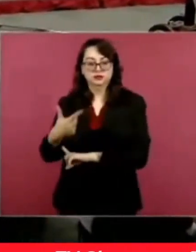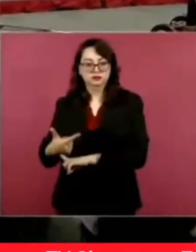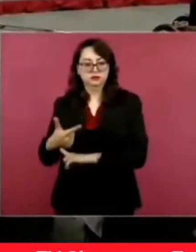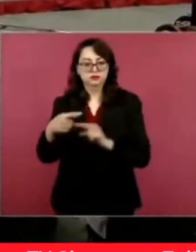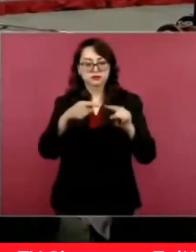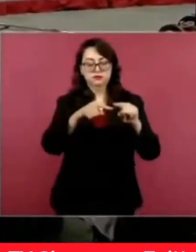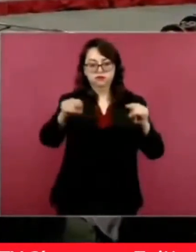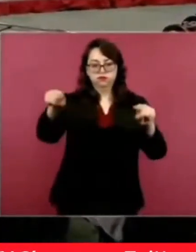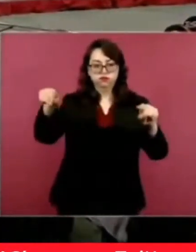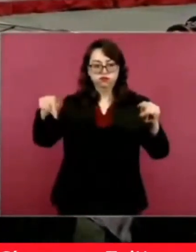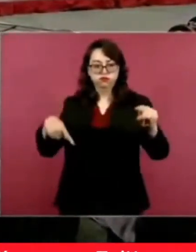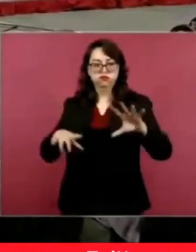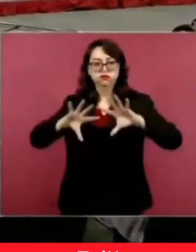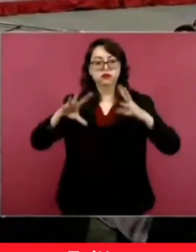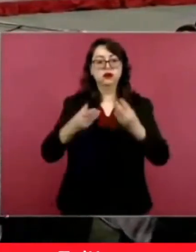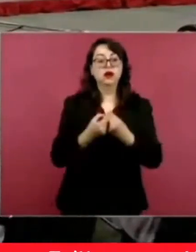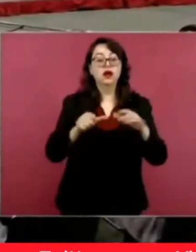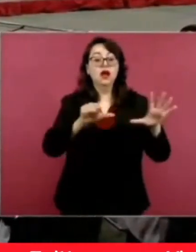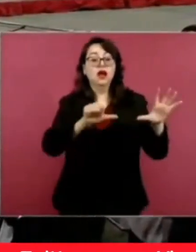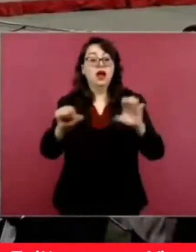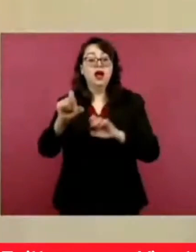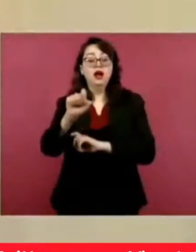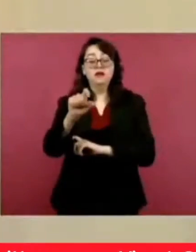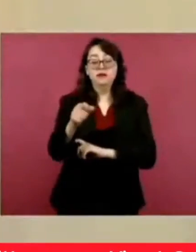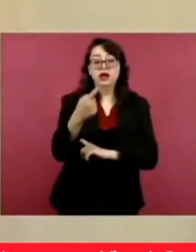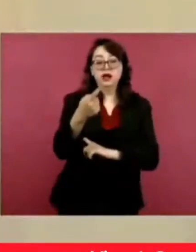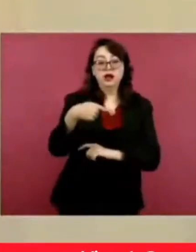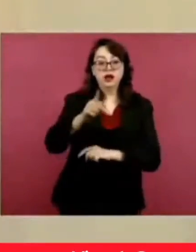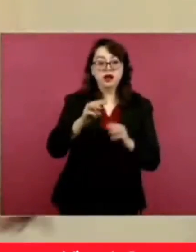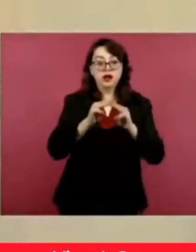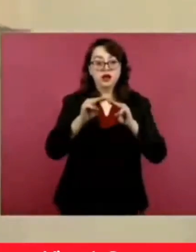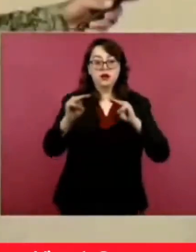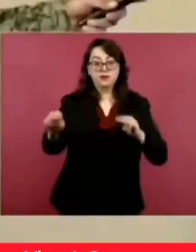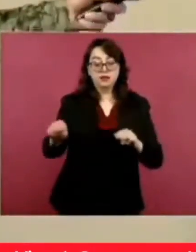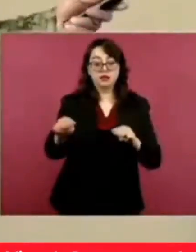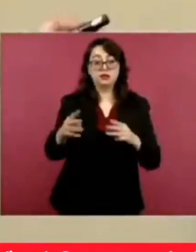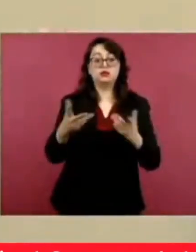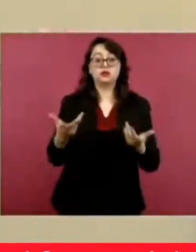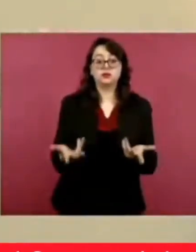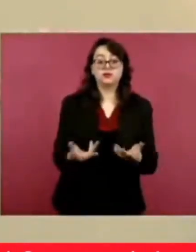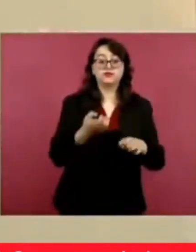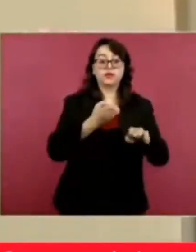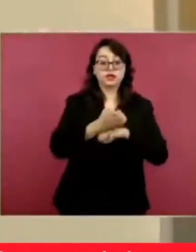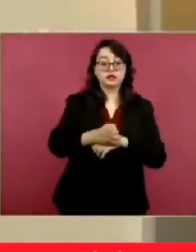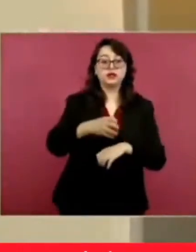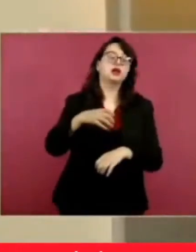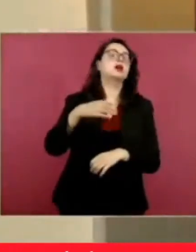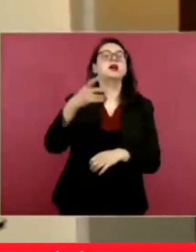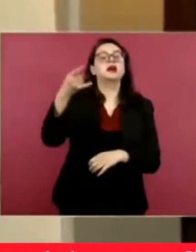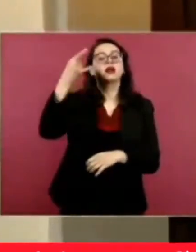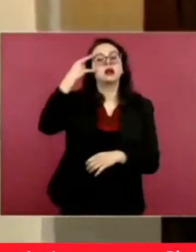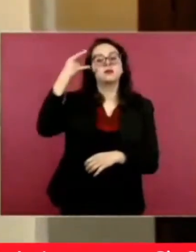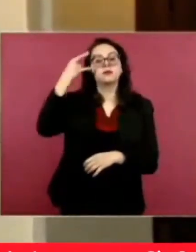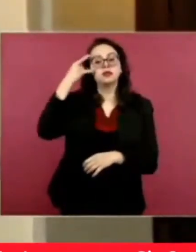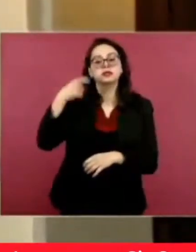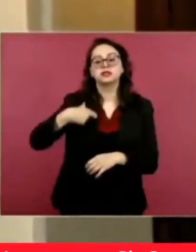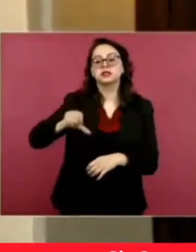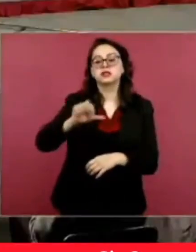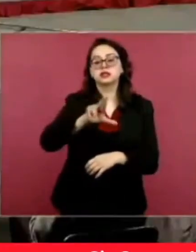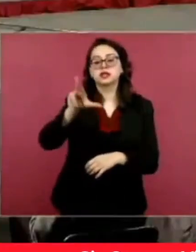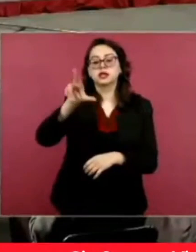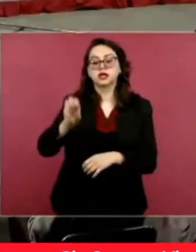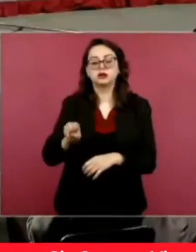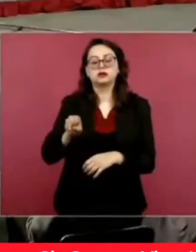son 621 kilómetros de recorrido que atraviesan 11 municipios en los estados de Campeche y Quintana